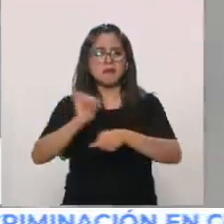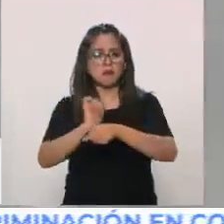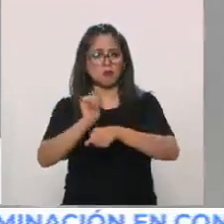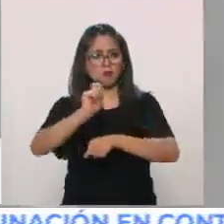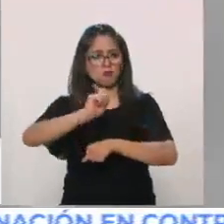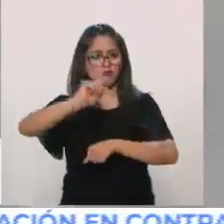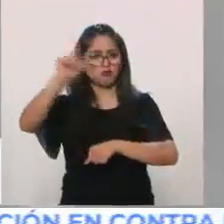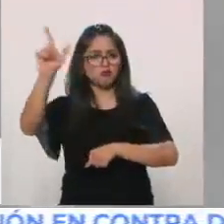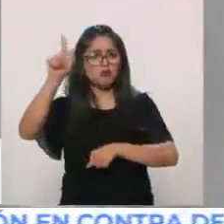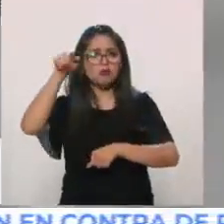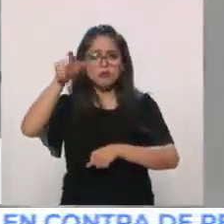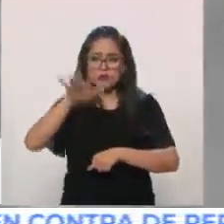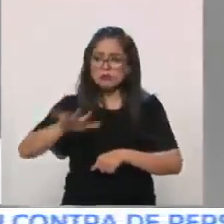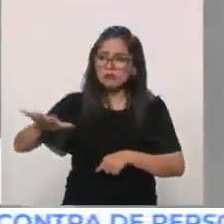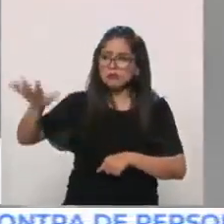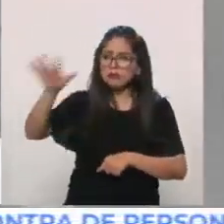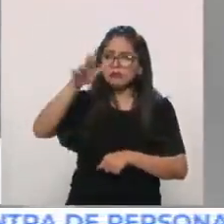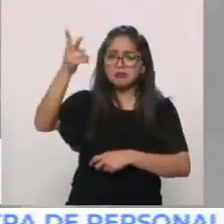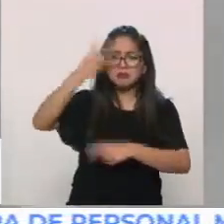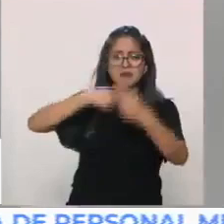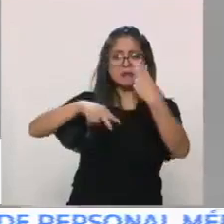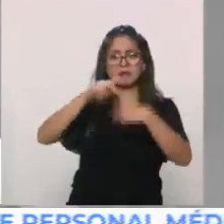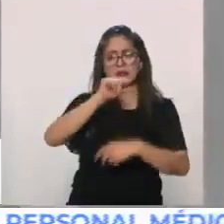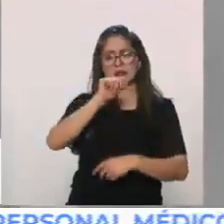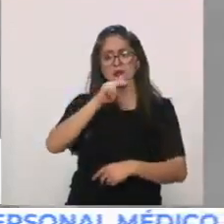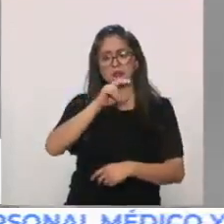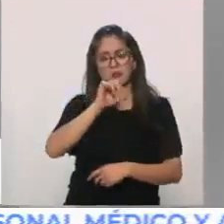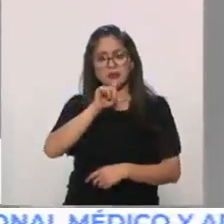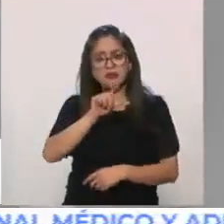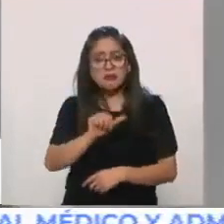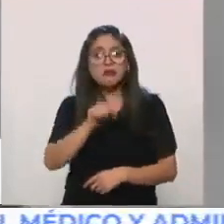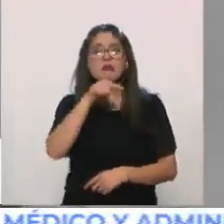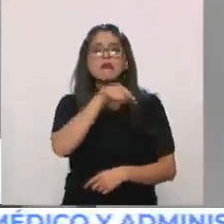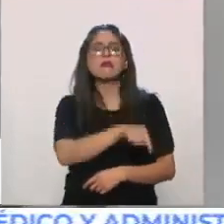que venían de la zarzuela y que dan